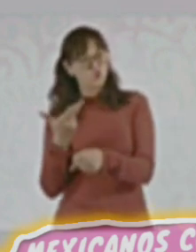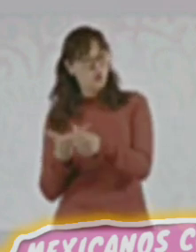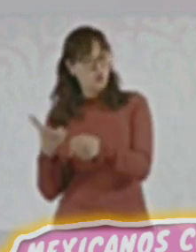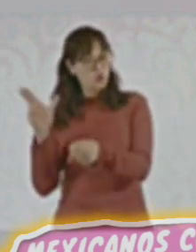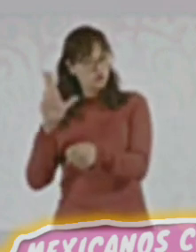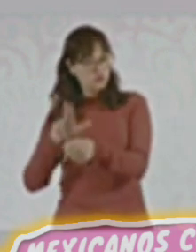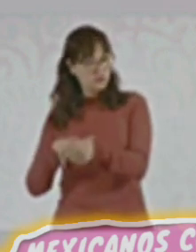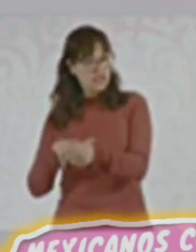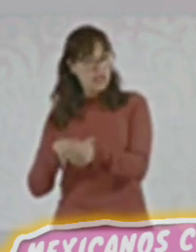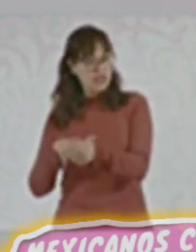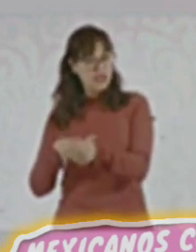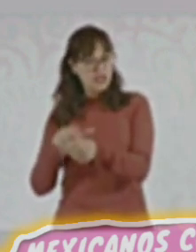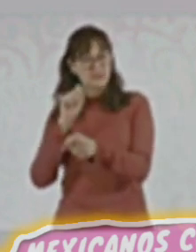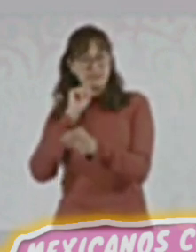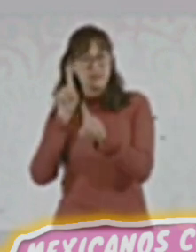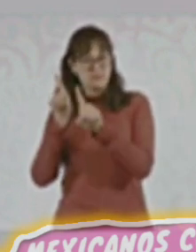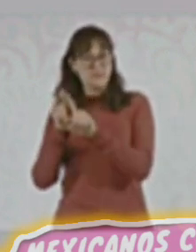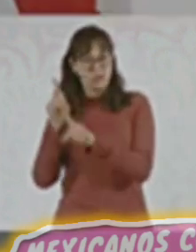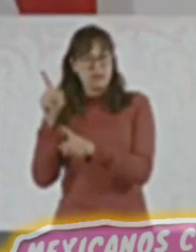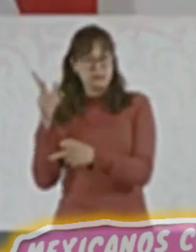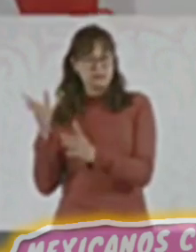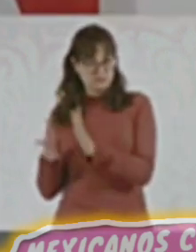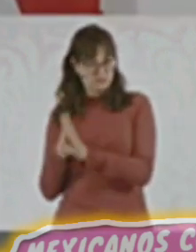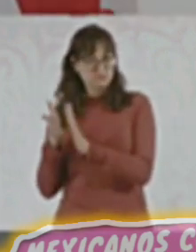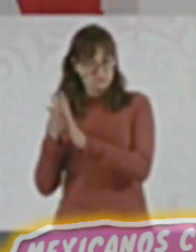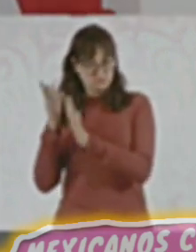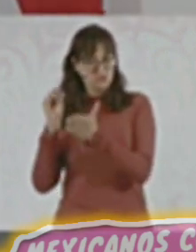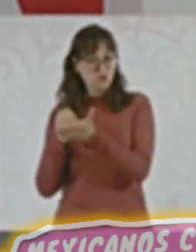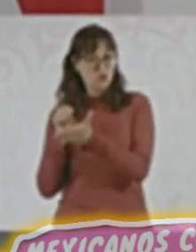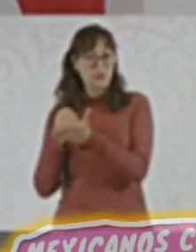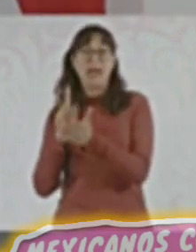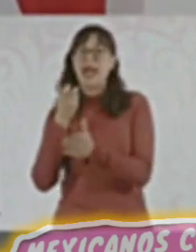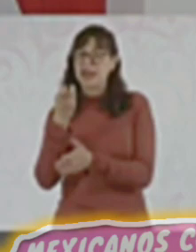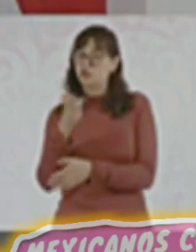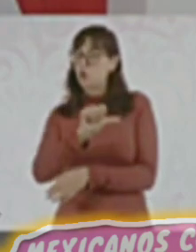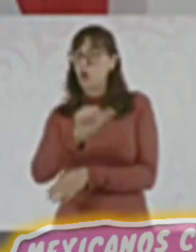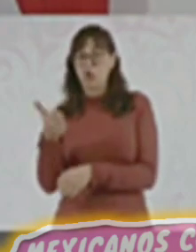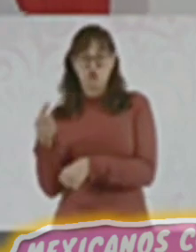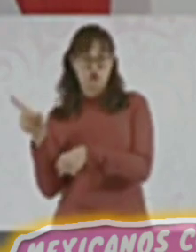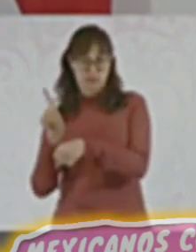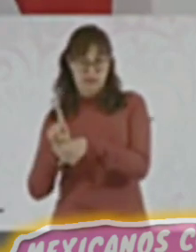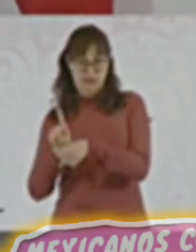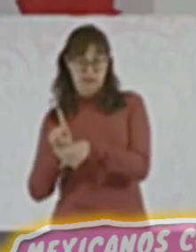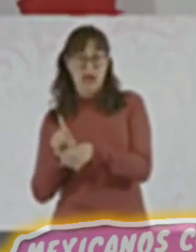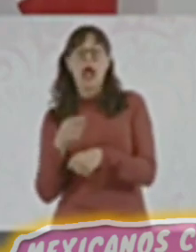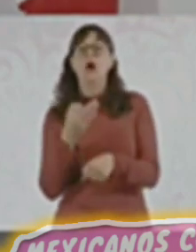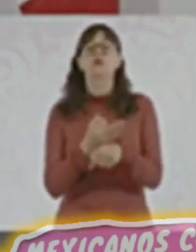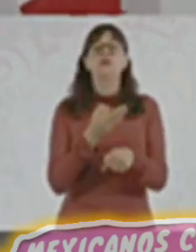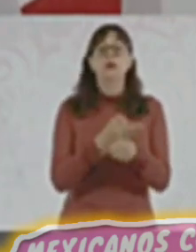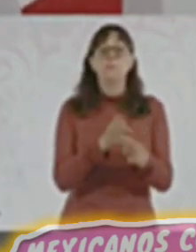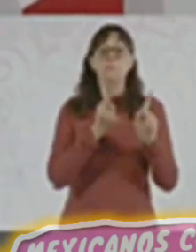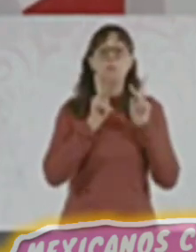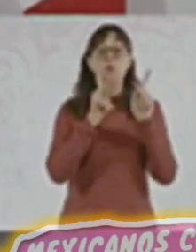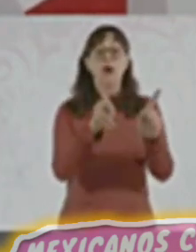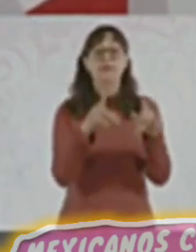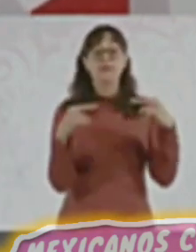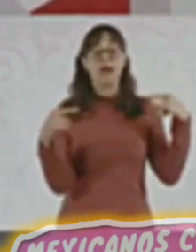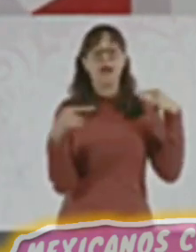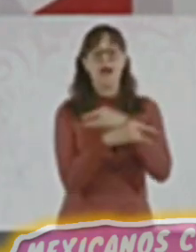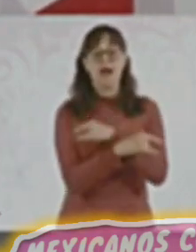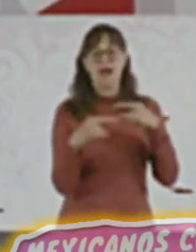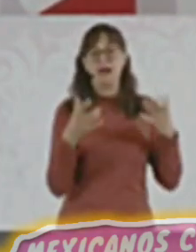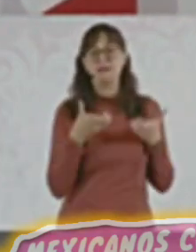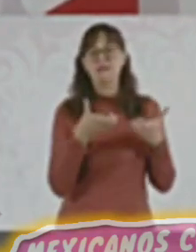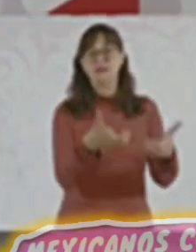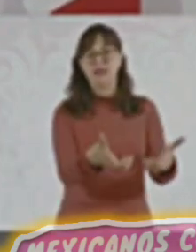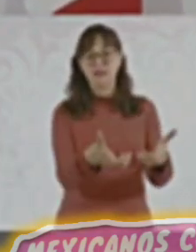de puentes y carreteras que se siguen trabajando y nos va a decir también en qué fecha van a estar